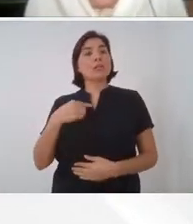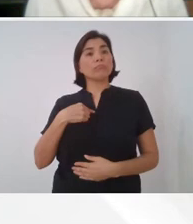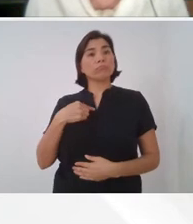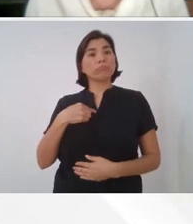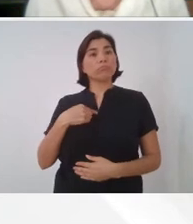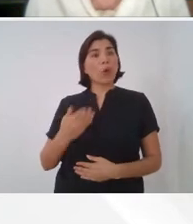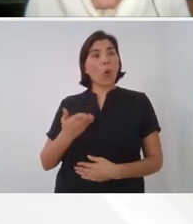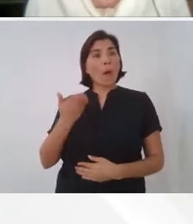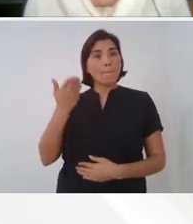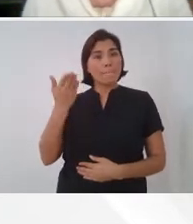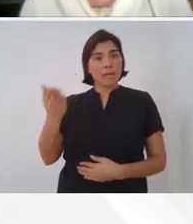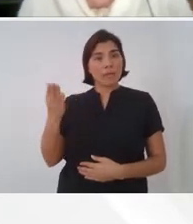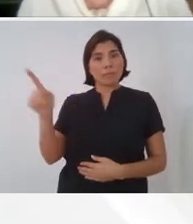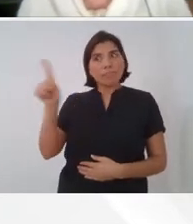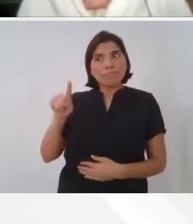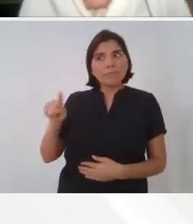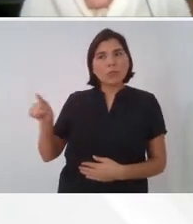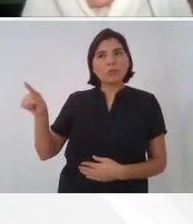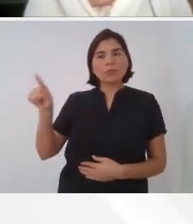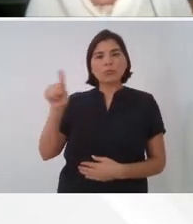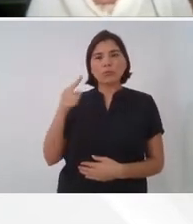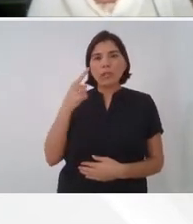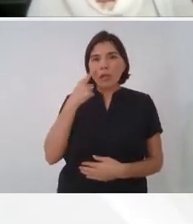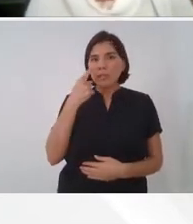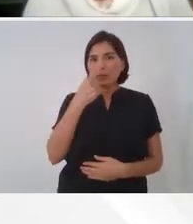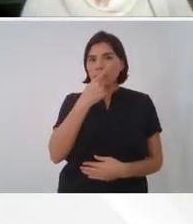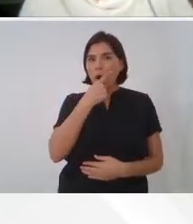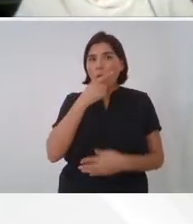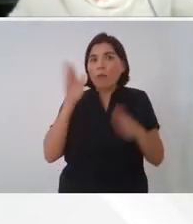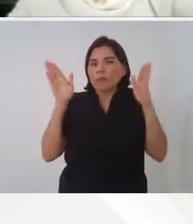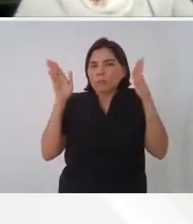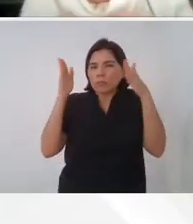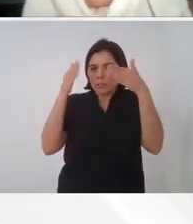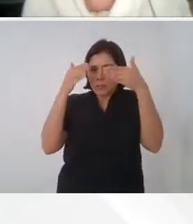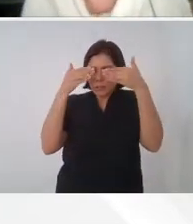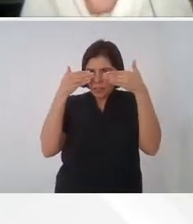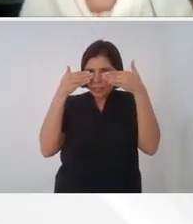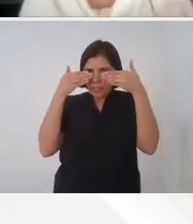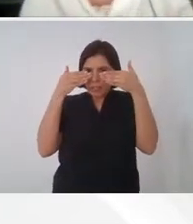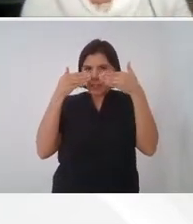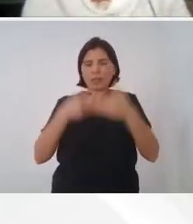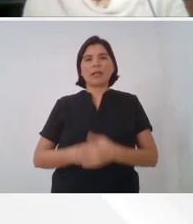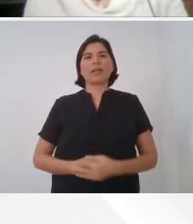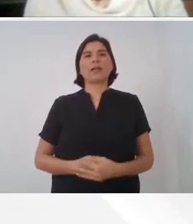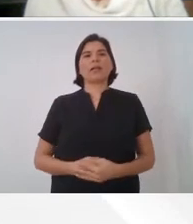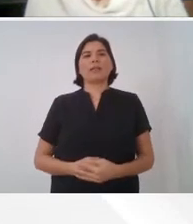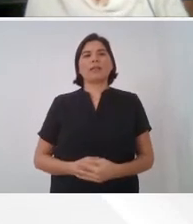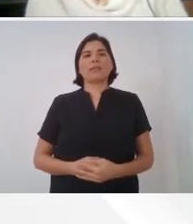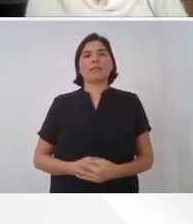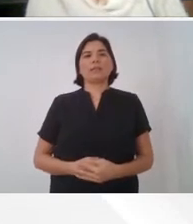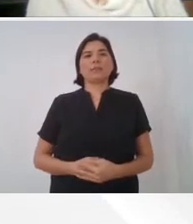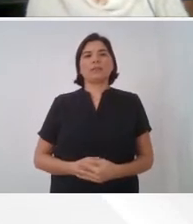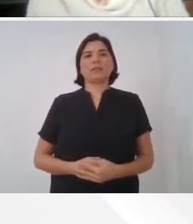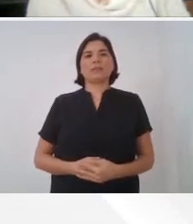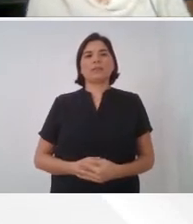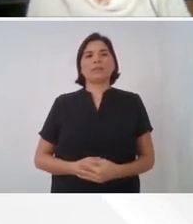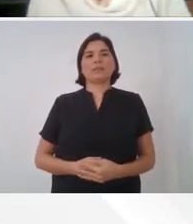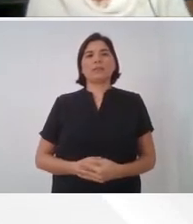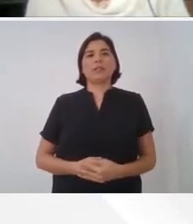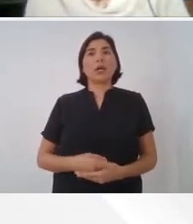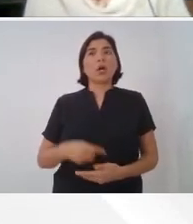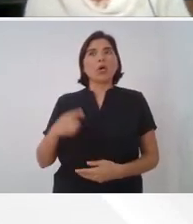ojos. Y que con voluntad dejen volar su imaginación,